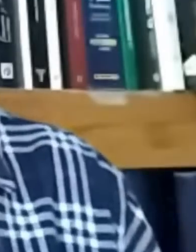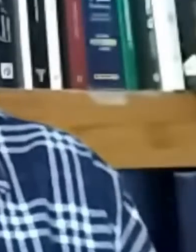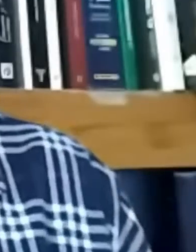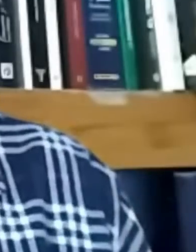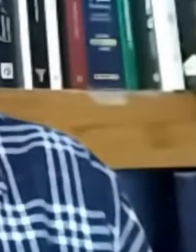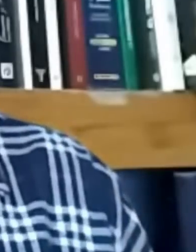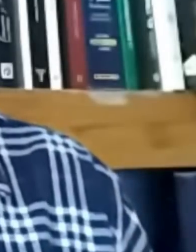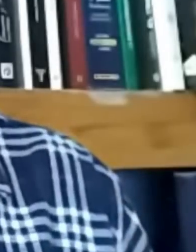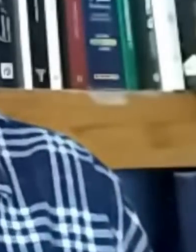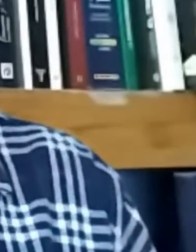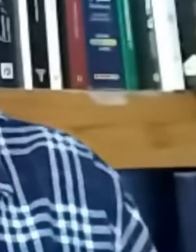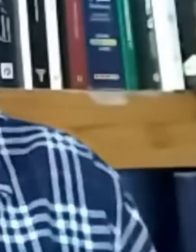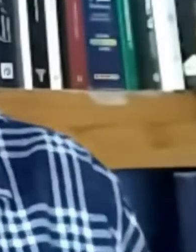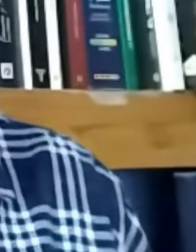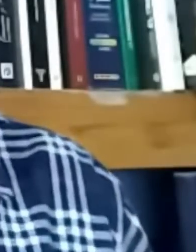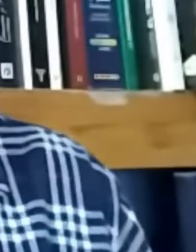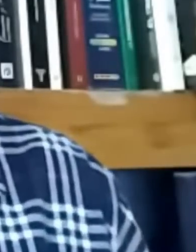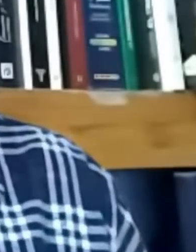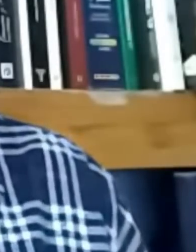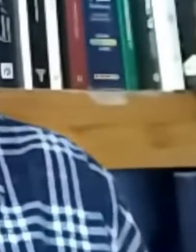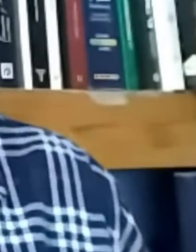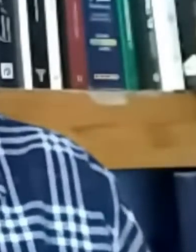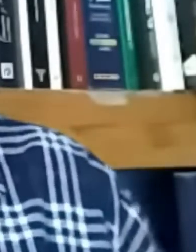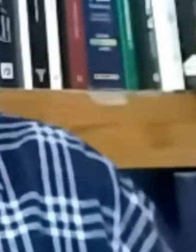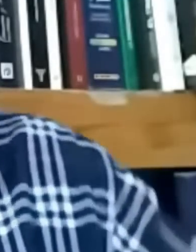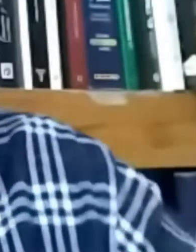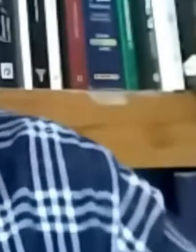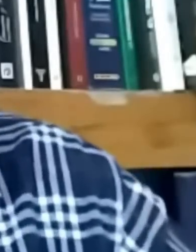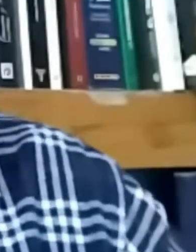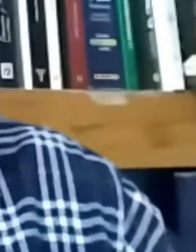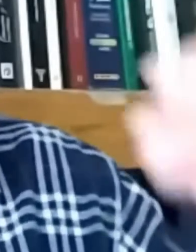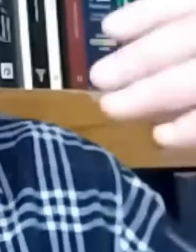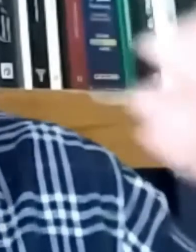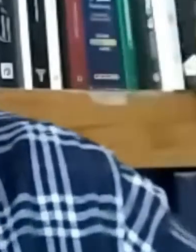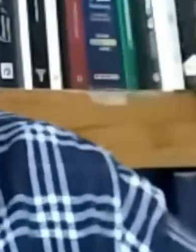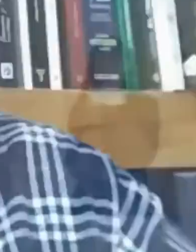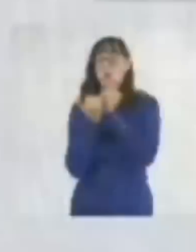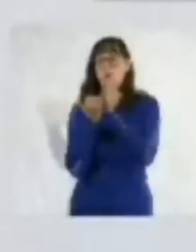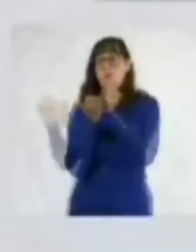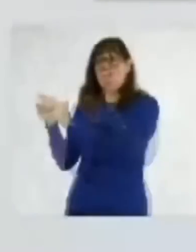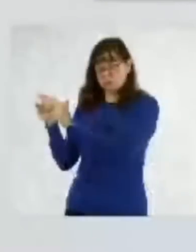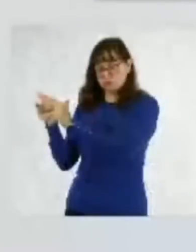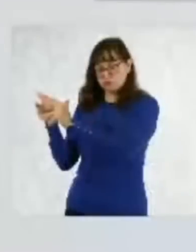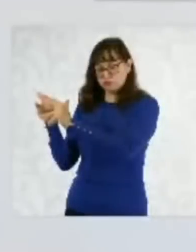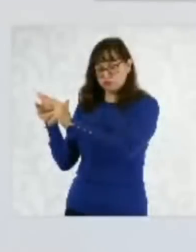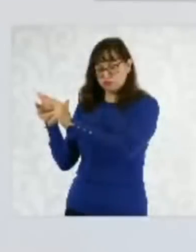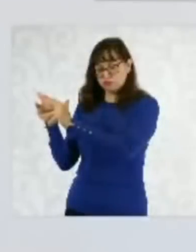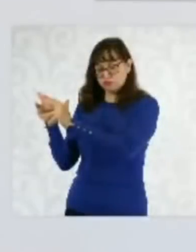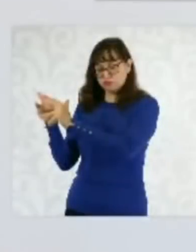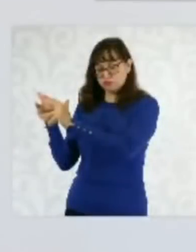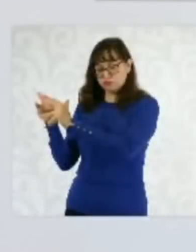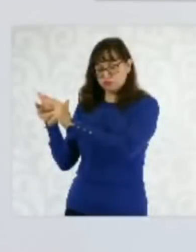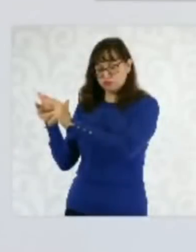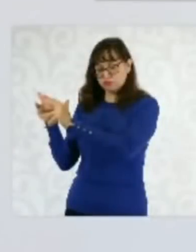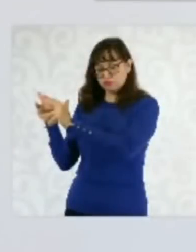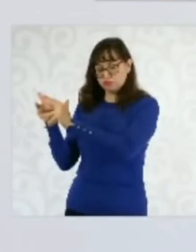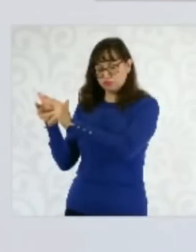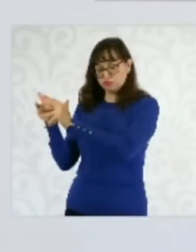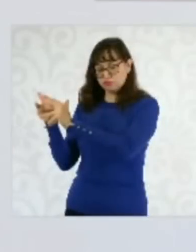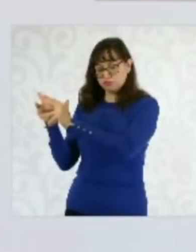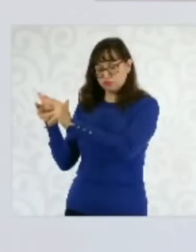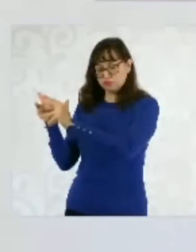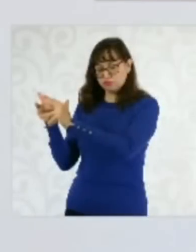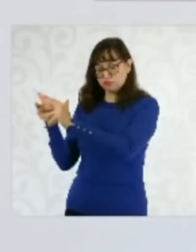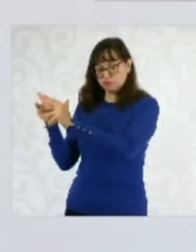pues Estados Unidos no quiere dar información y tampoco se la podemos arrancar. Así que es un caso todavía que va a llevar meses y meses para que nos enteremos.